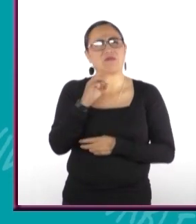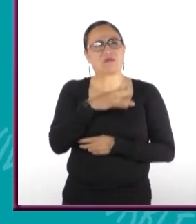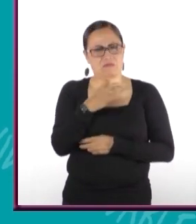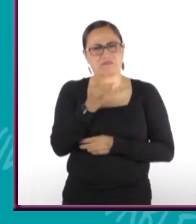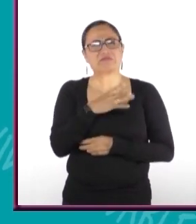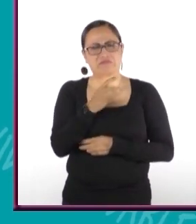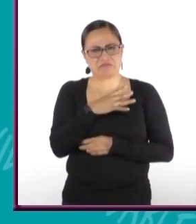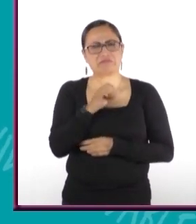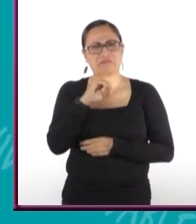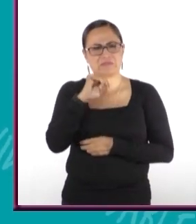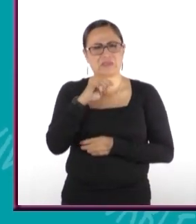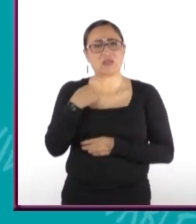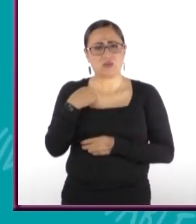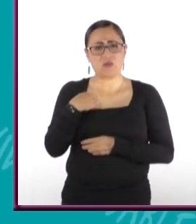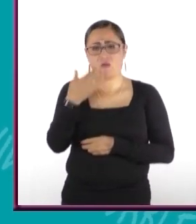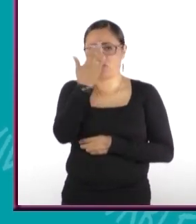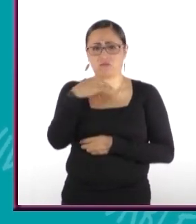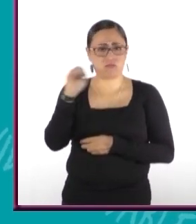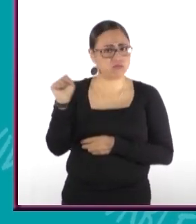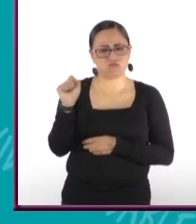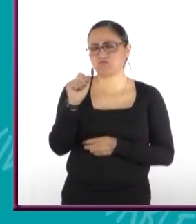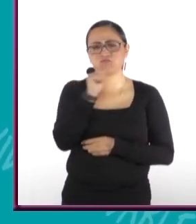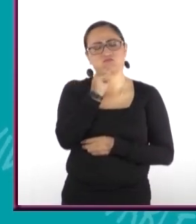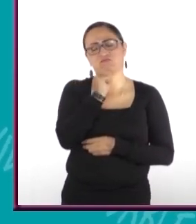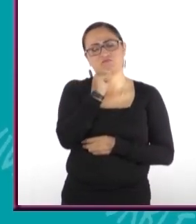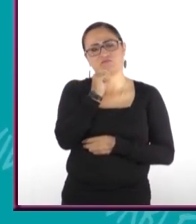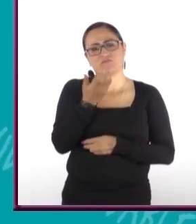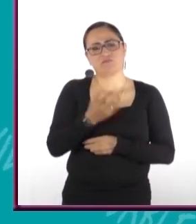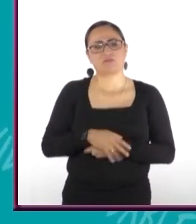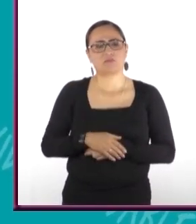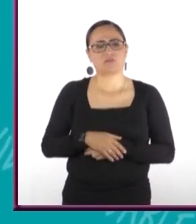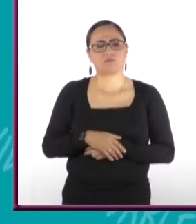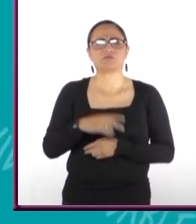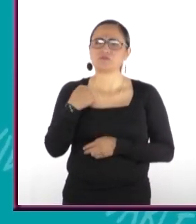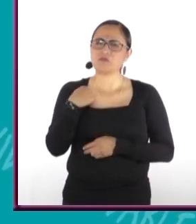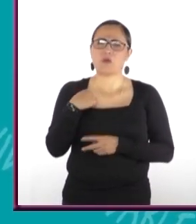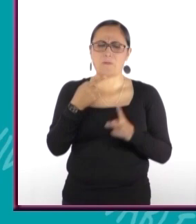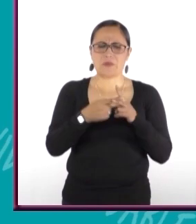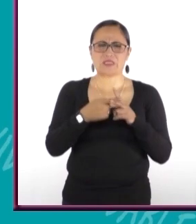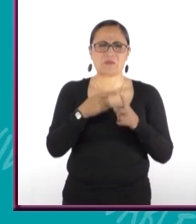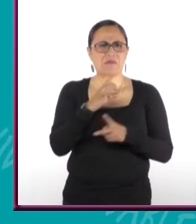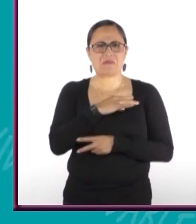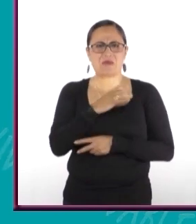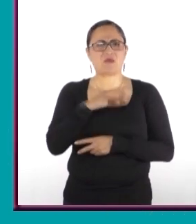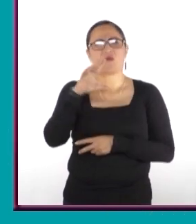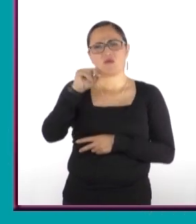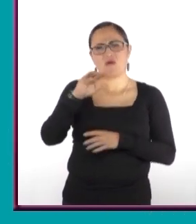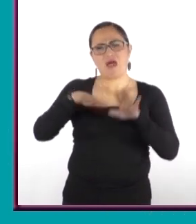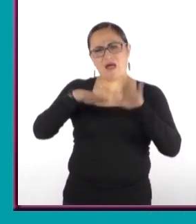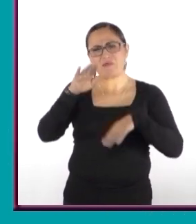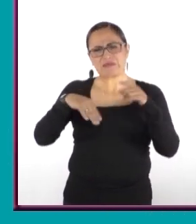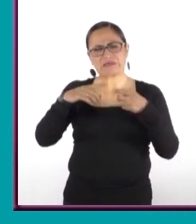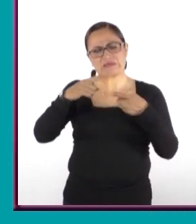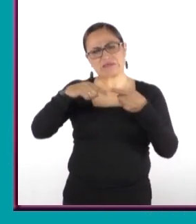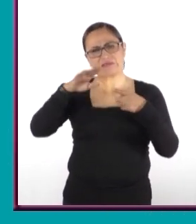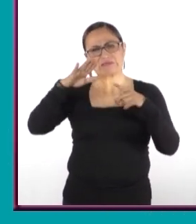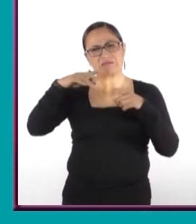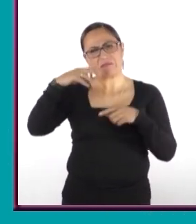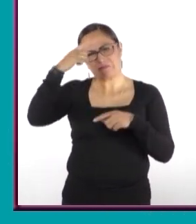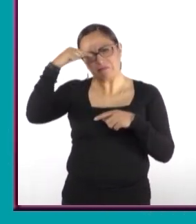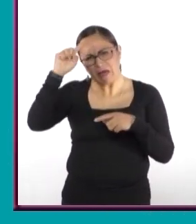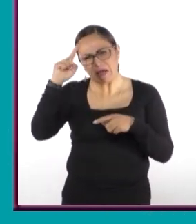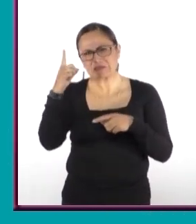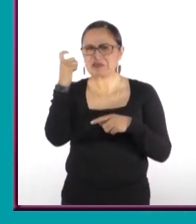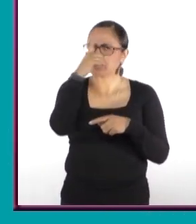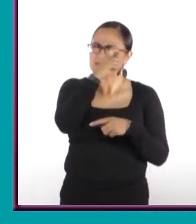porque no soy muy buena en el tema. No, a veces se pueden complicar, unas más que otras, pero no me